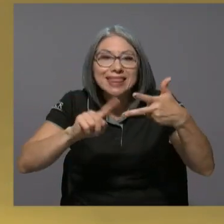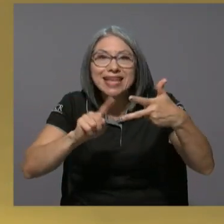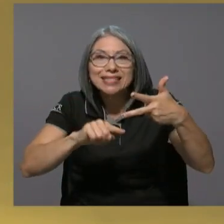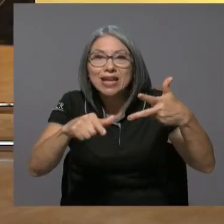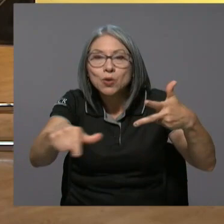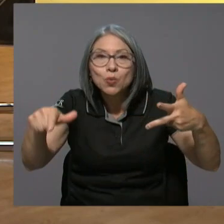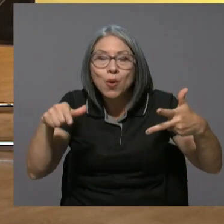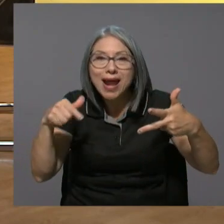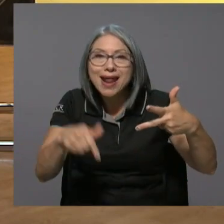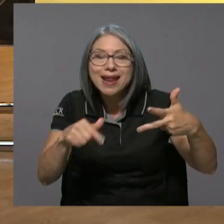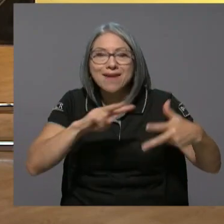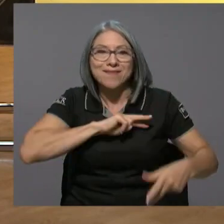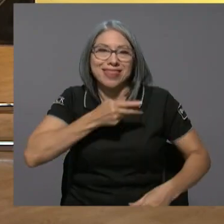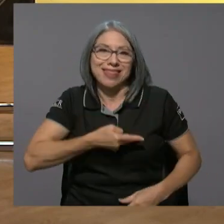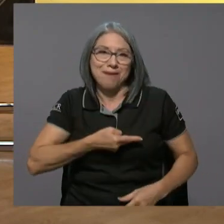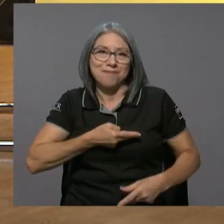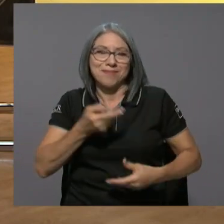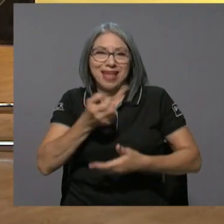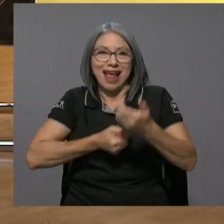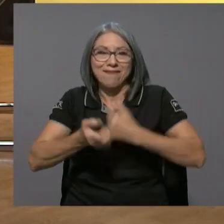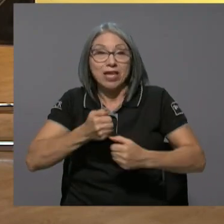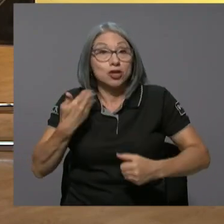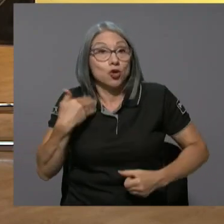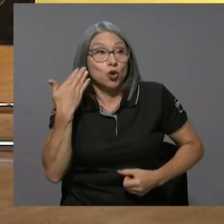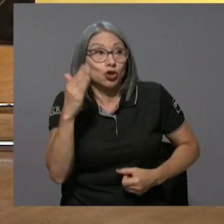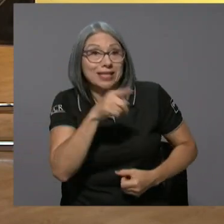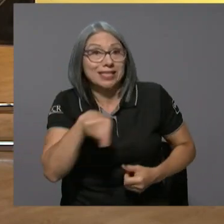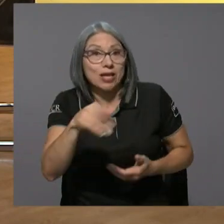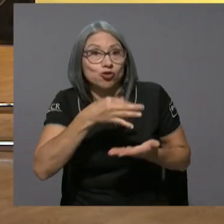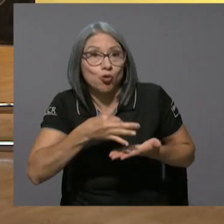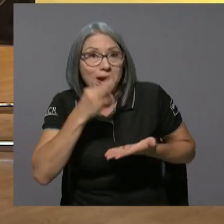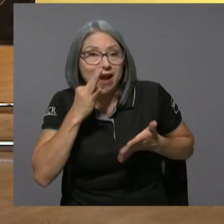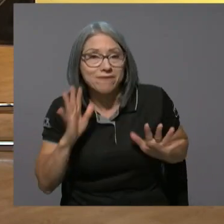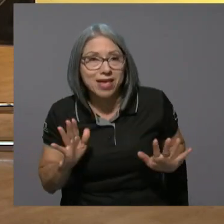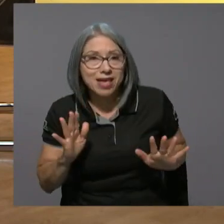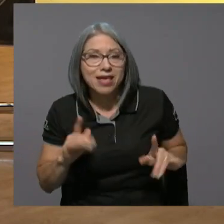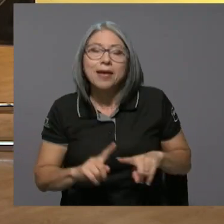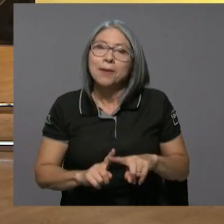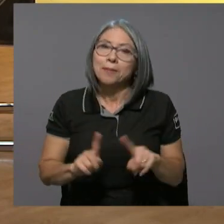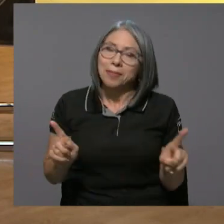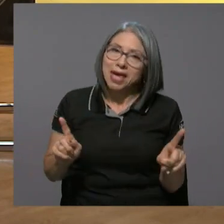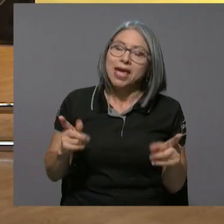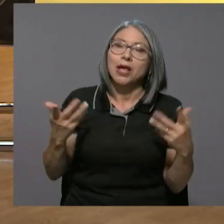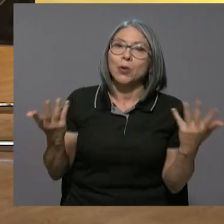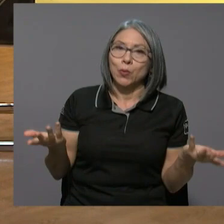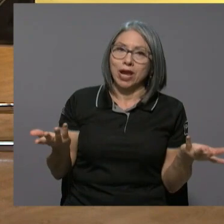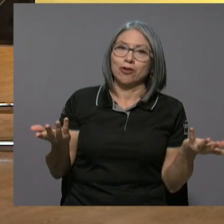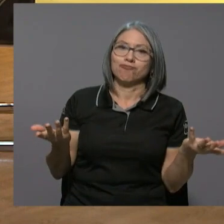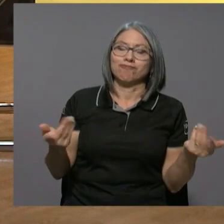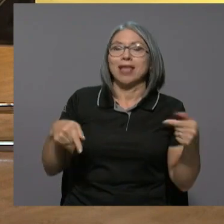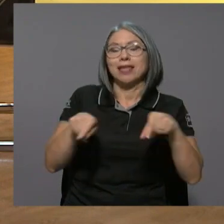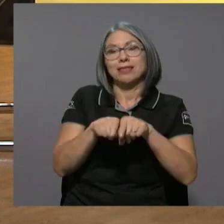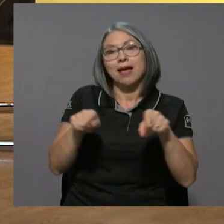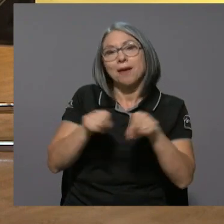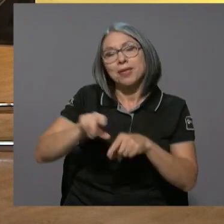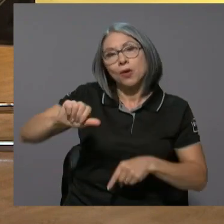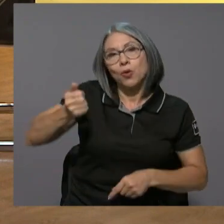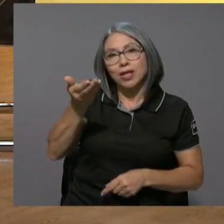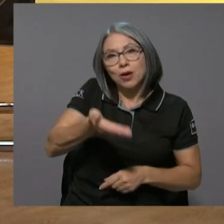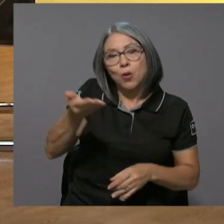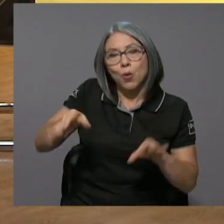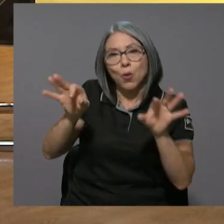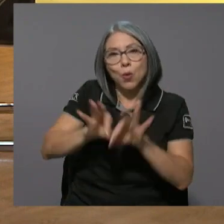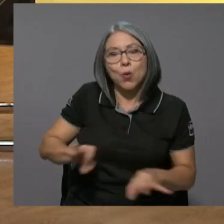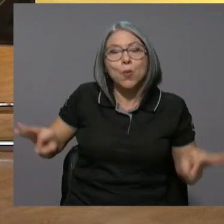café, pero ¿cómo se llama? Y por supuesto, tal vez la otra cosa importante es que